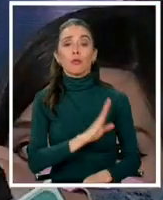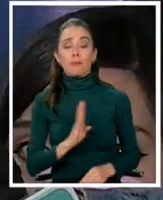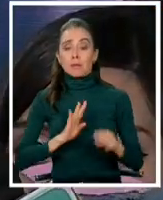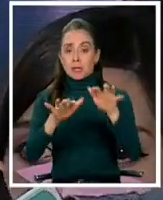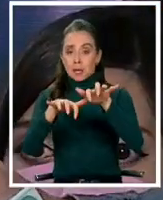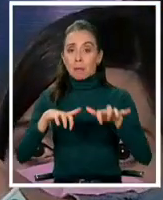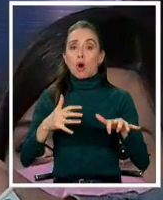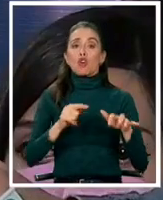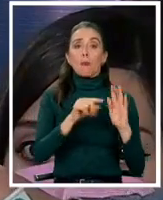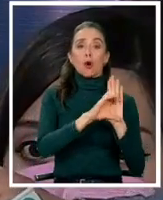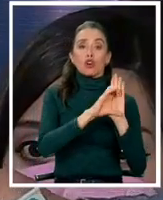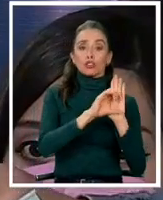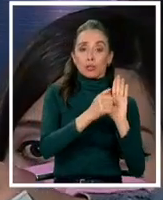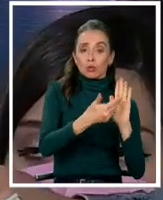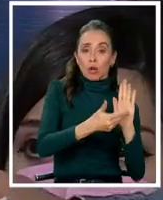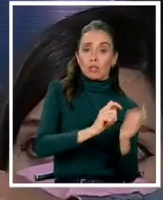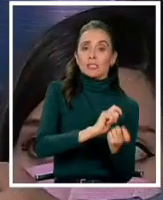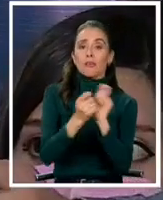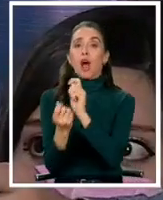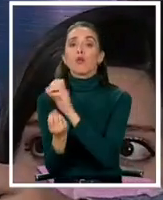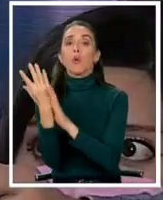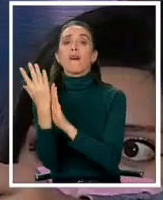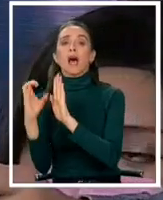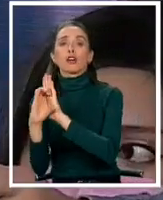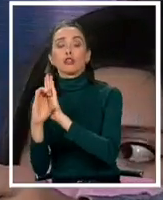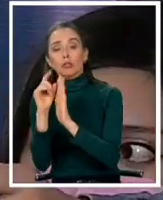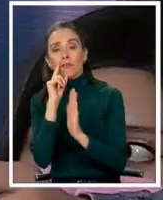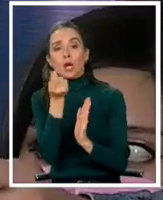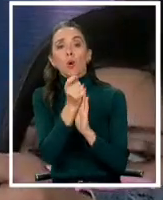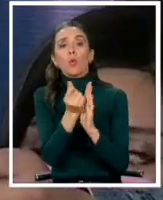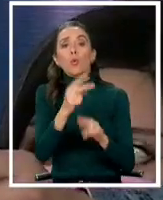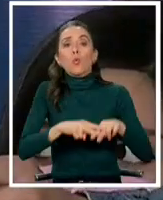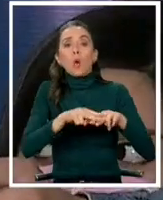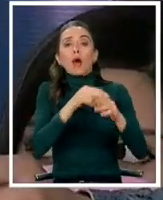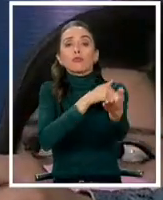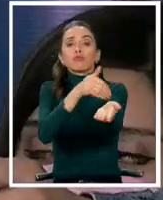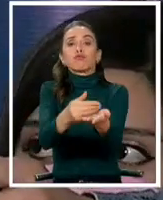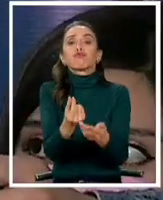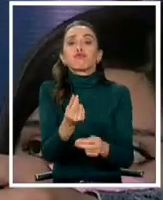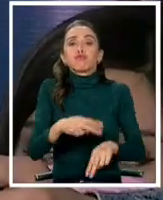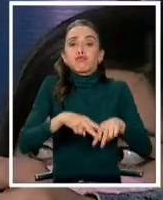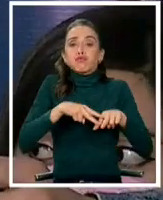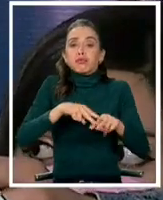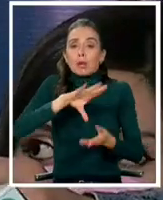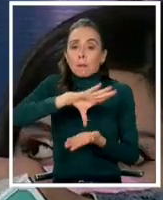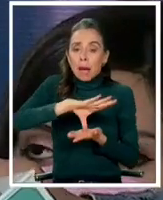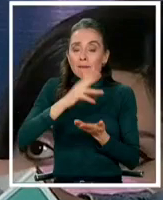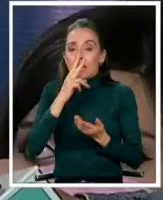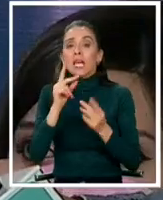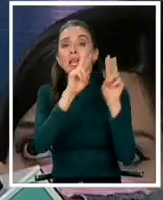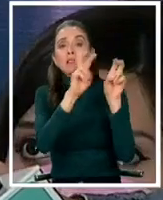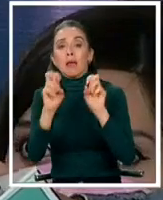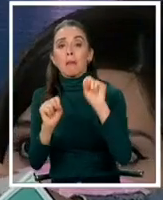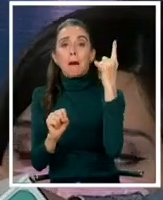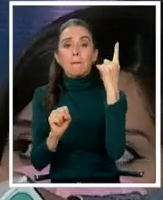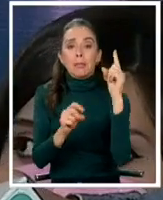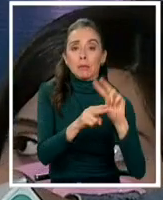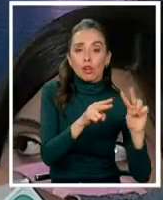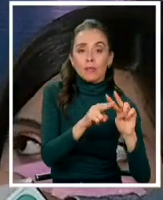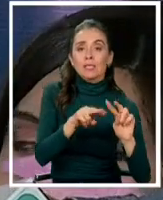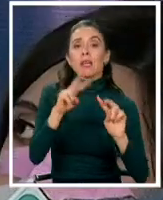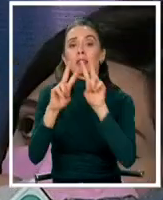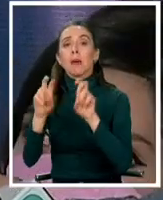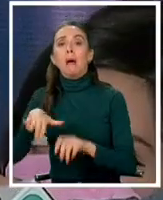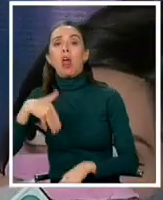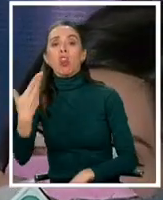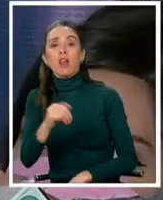esto significará necesariamente, mirando también la realidad presupuestaria y la realidad del país, ver qué cosas están primero y qué cosas están después. Lo importante es